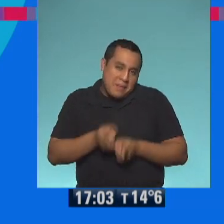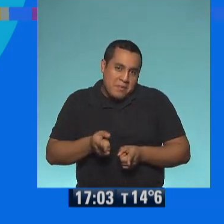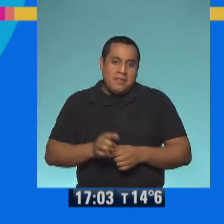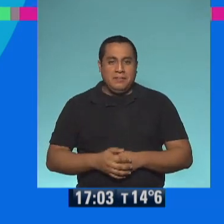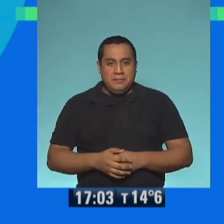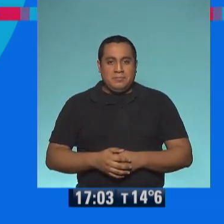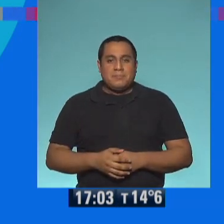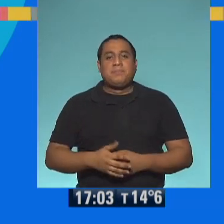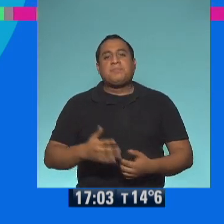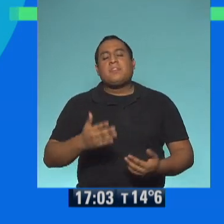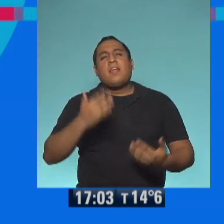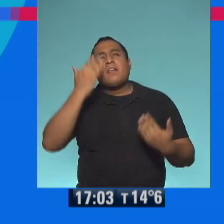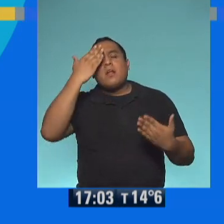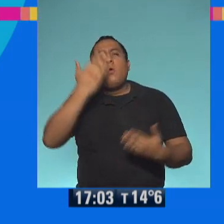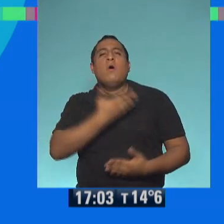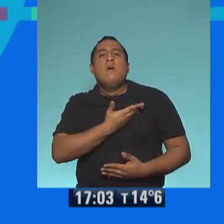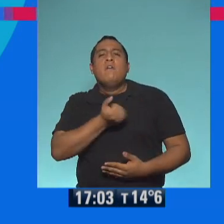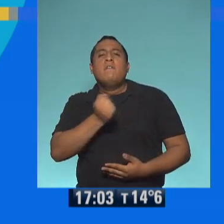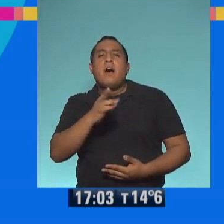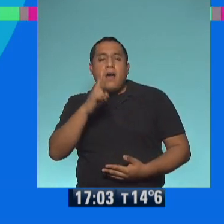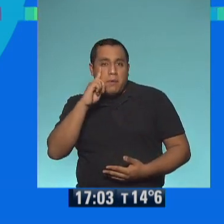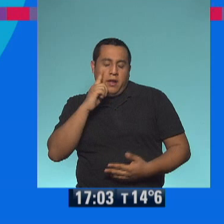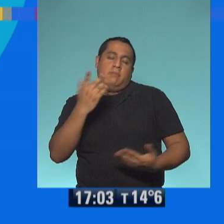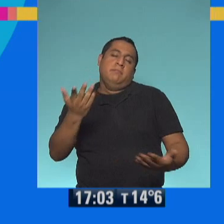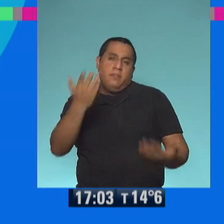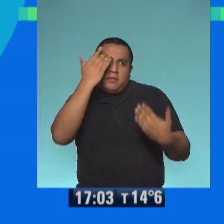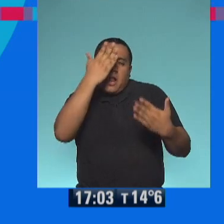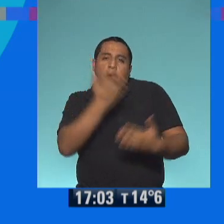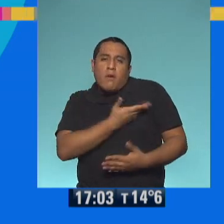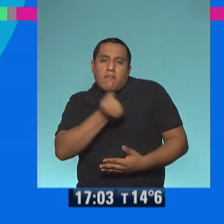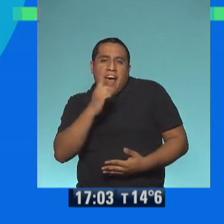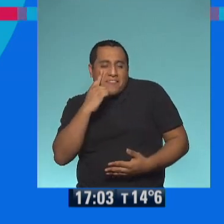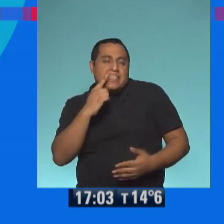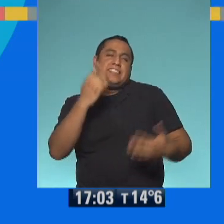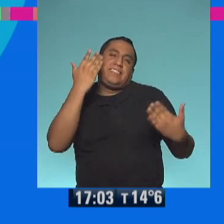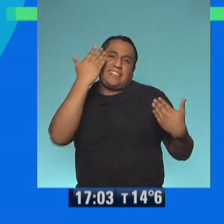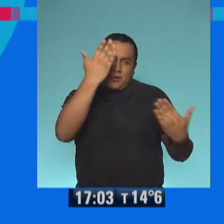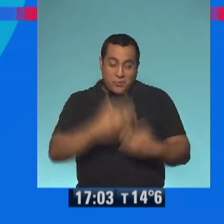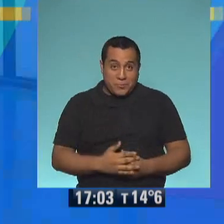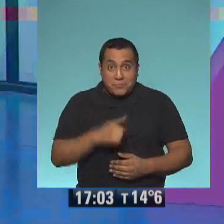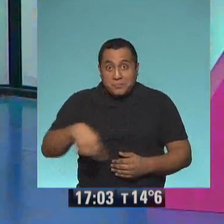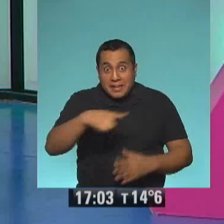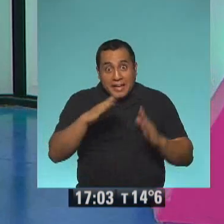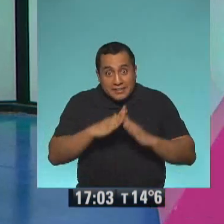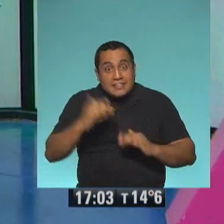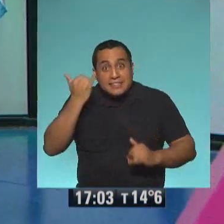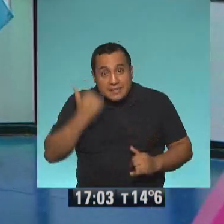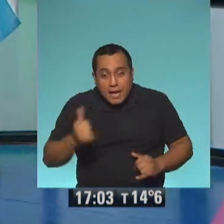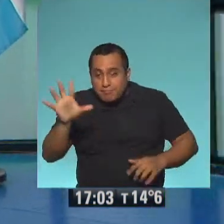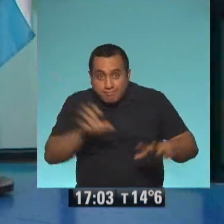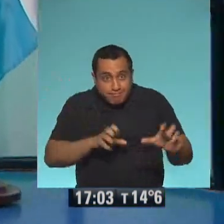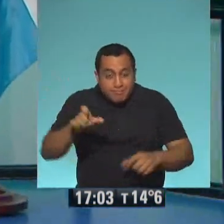saludos a fabri manda le mandamos un saludo grande a fabri muy bien ustedes en casa ya estuvieron agarrando los